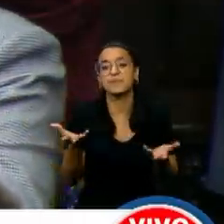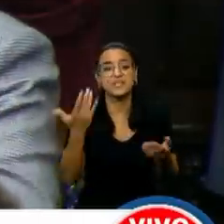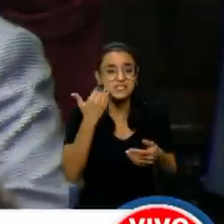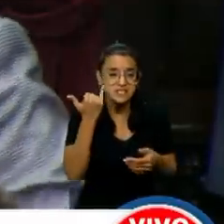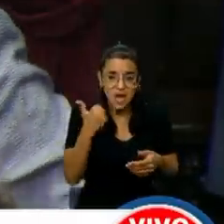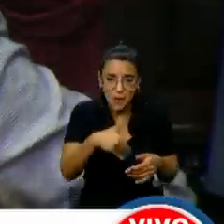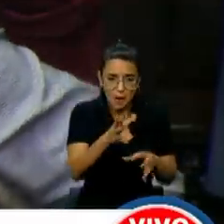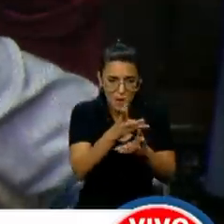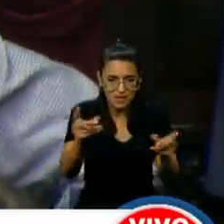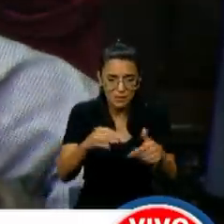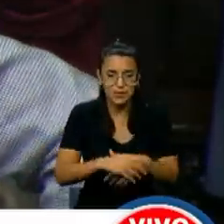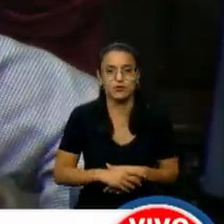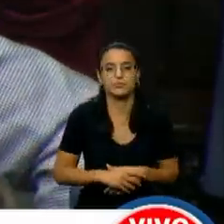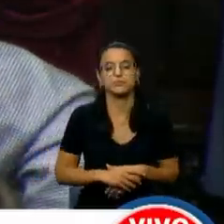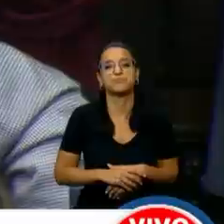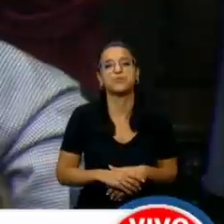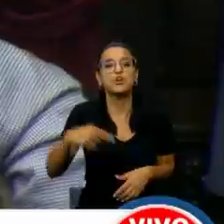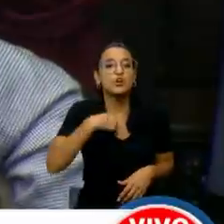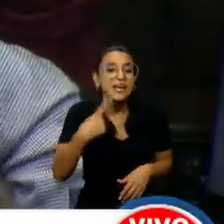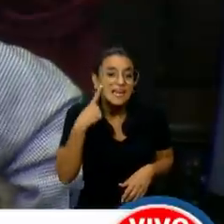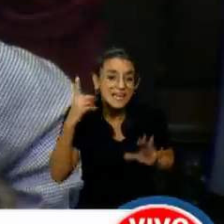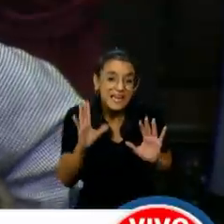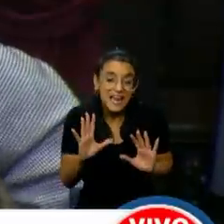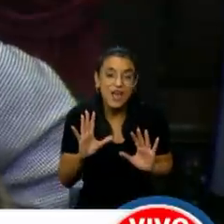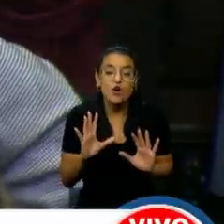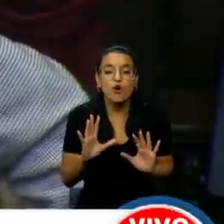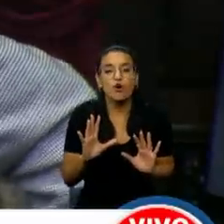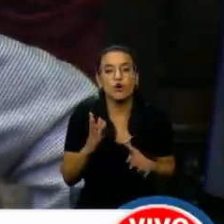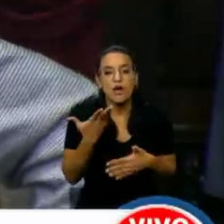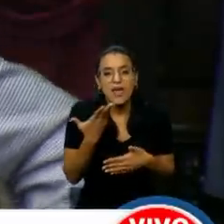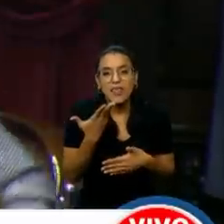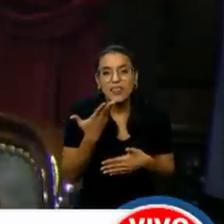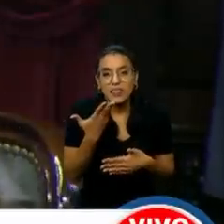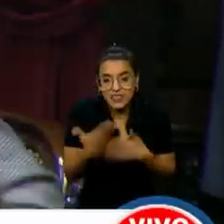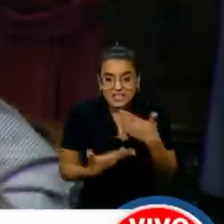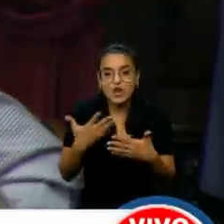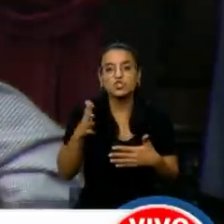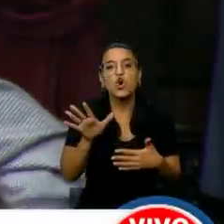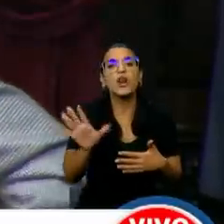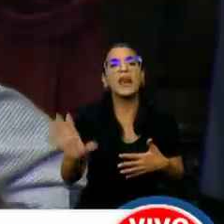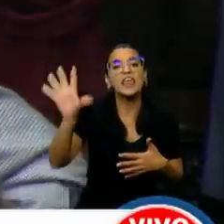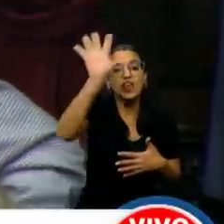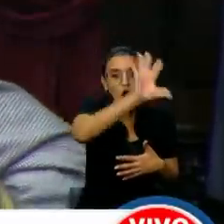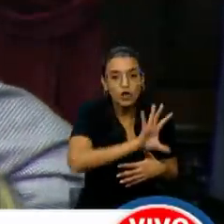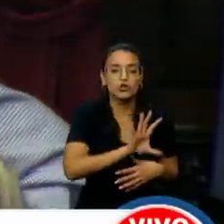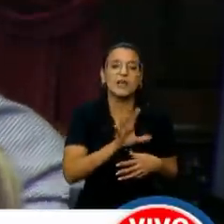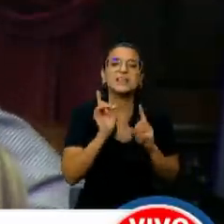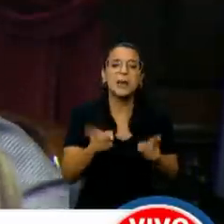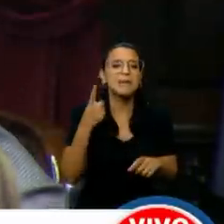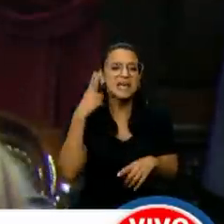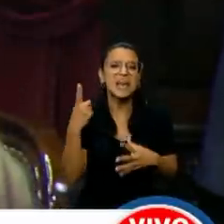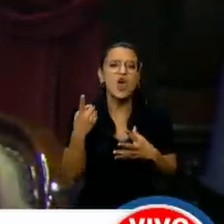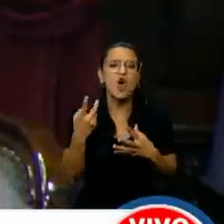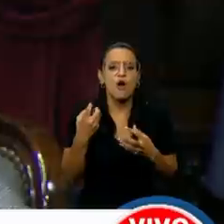ahorrándose a presidente creo creo en el desarrollo de las regiones en el fortalecimiento